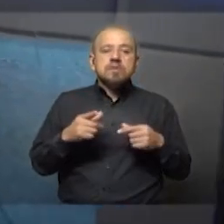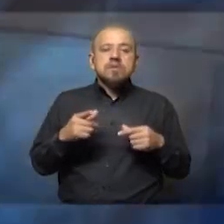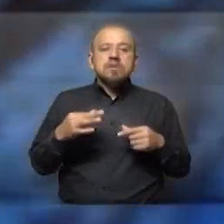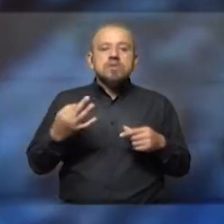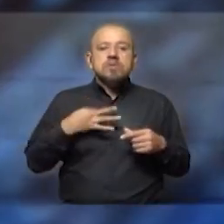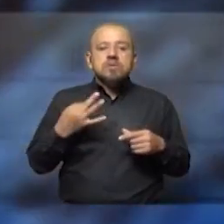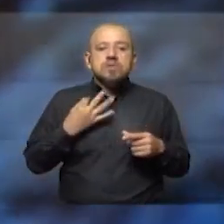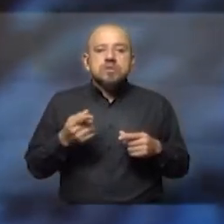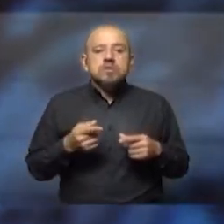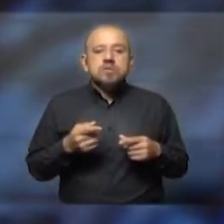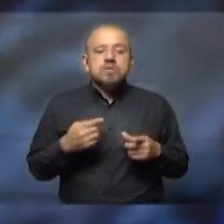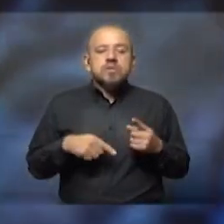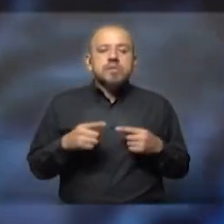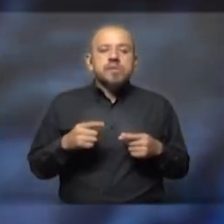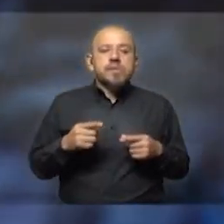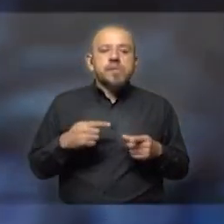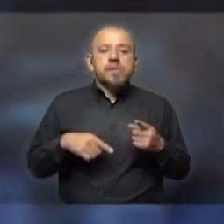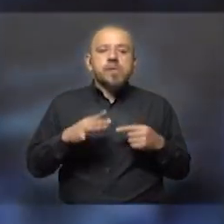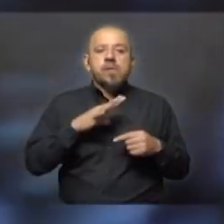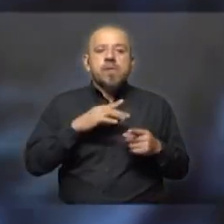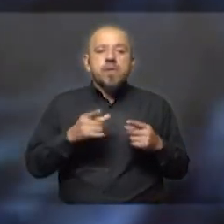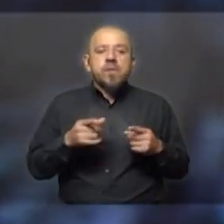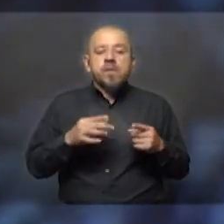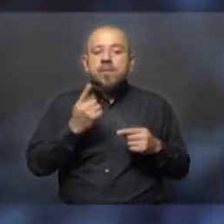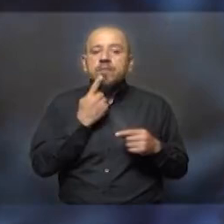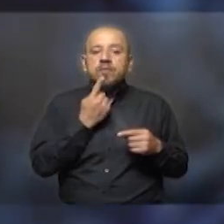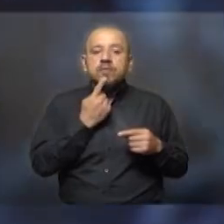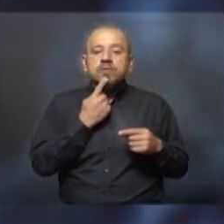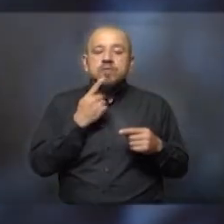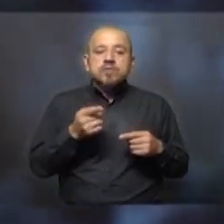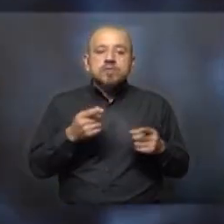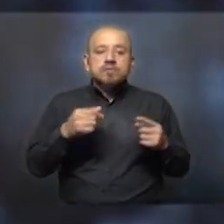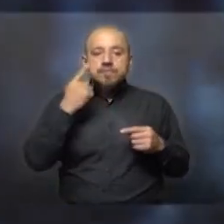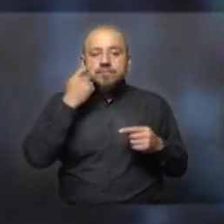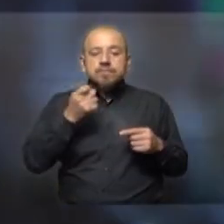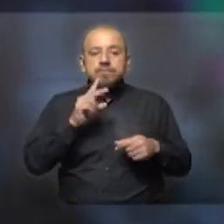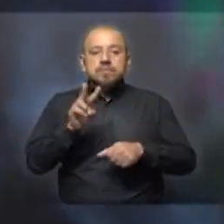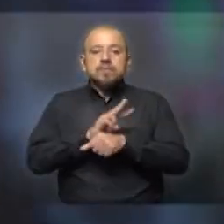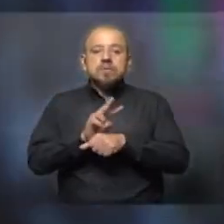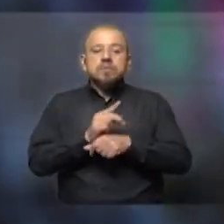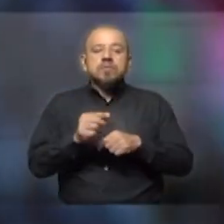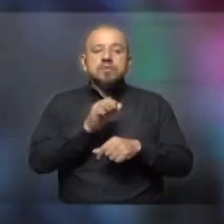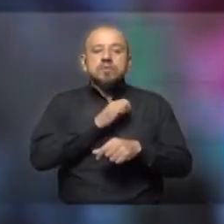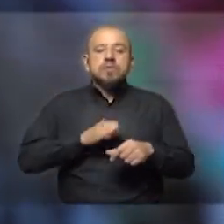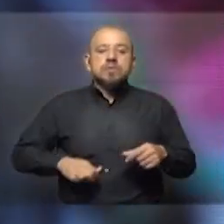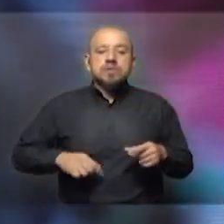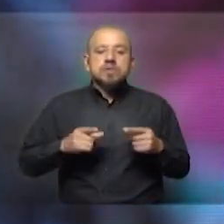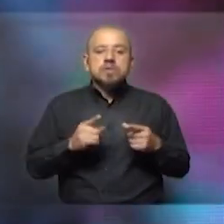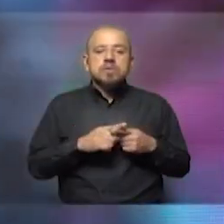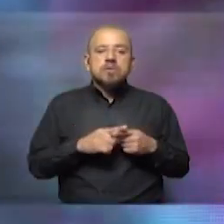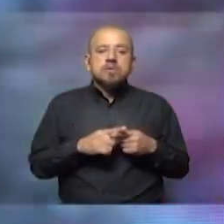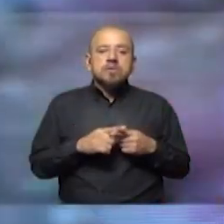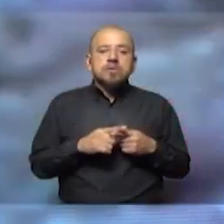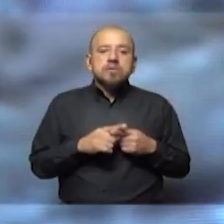digamos podemos rastrearlo desde antes hay políticas de previsión de Cuidado desde el estado no este